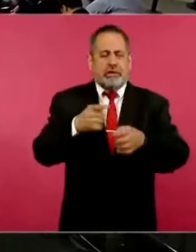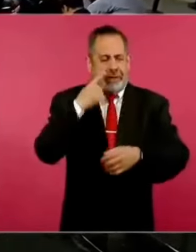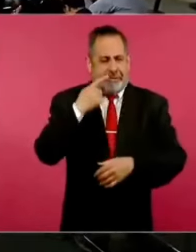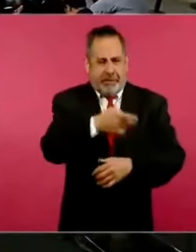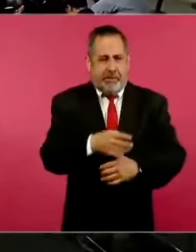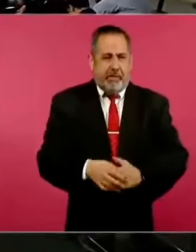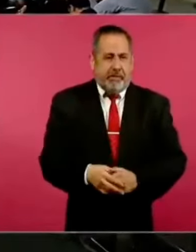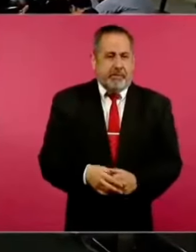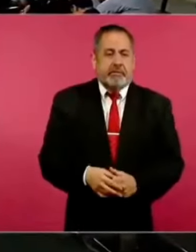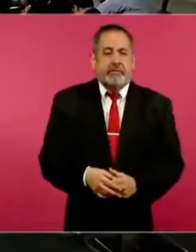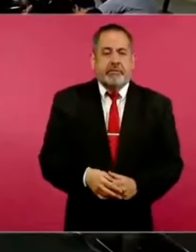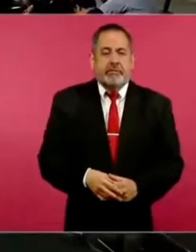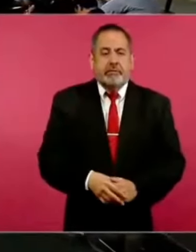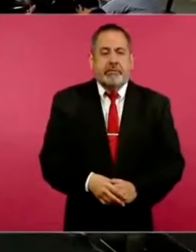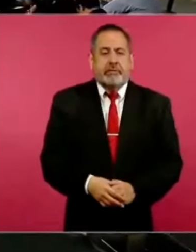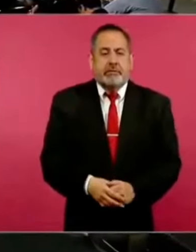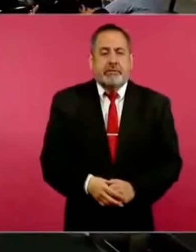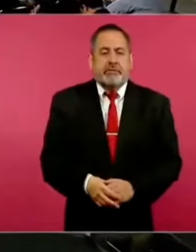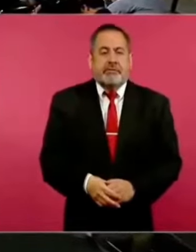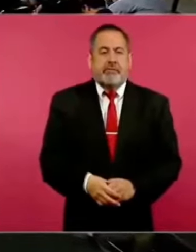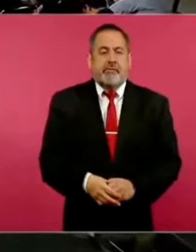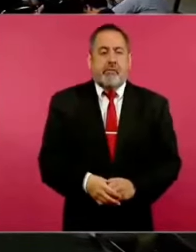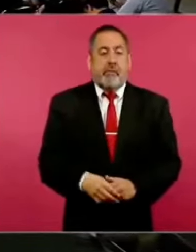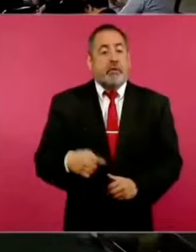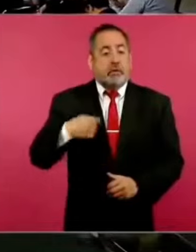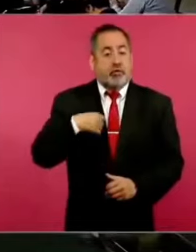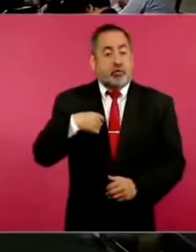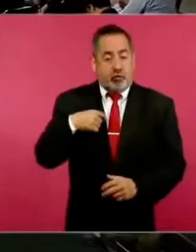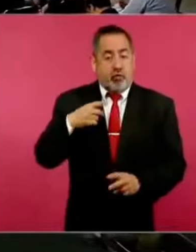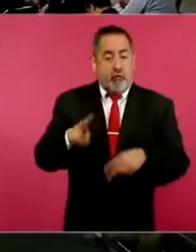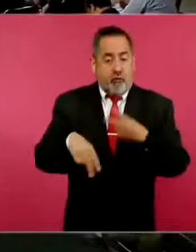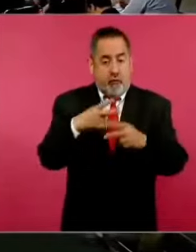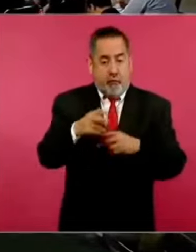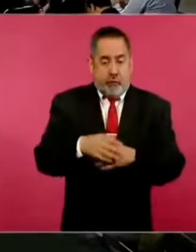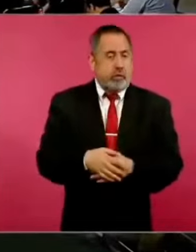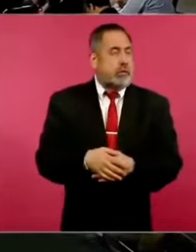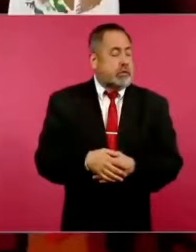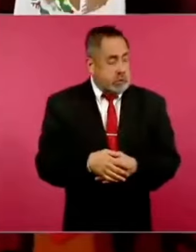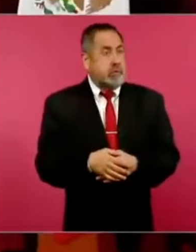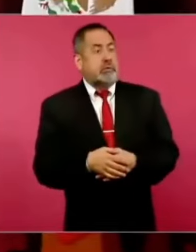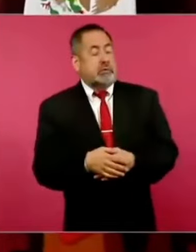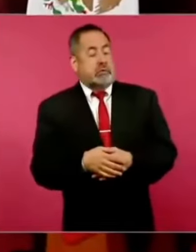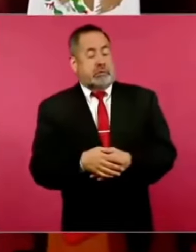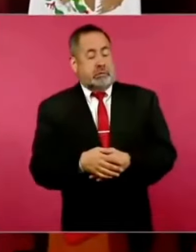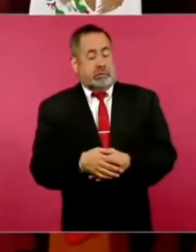Es que hay una... Cuando fui, ¿qué es esto?